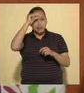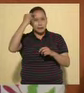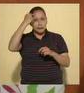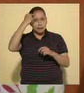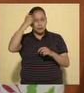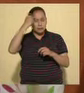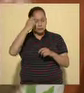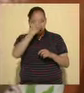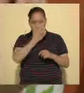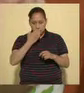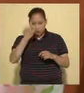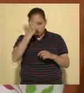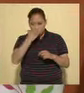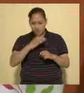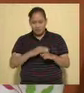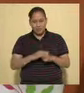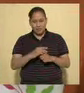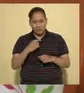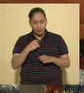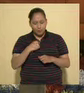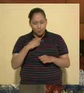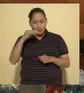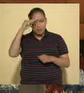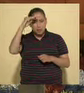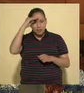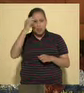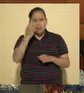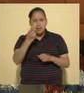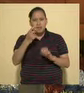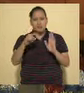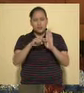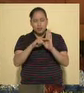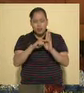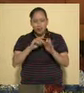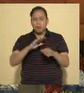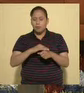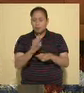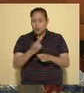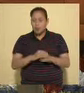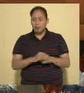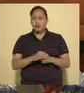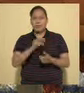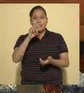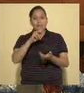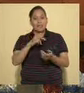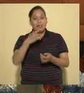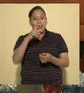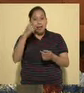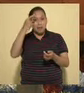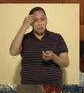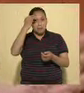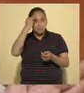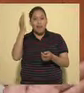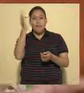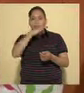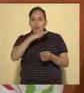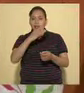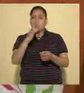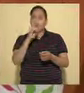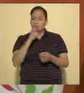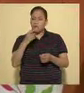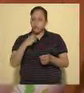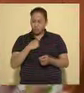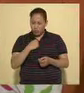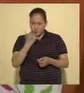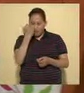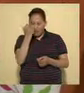comenzar a observar cómo estoy pensando de una manera negativa pero falsa. Y mejor